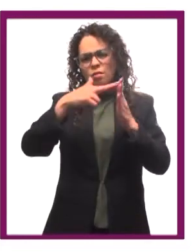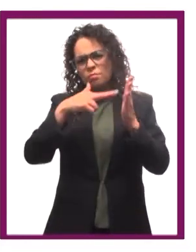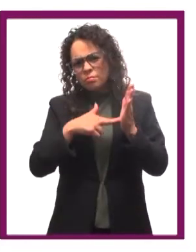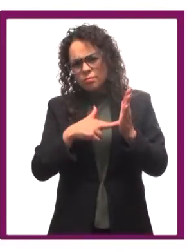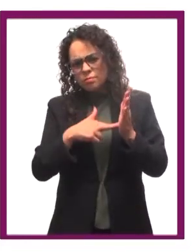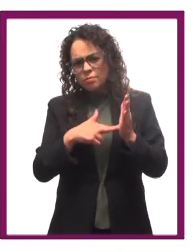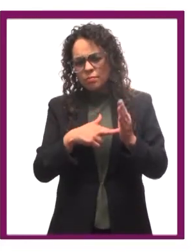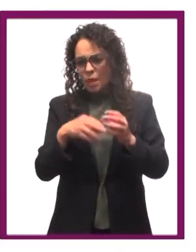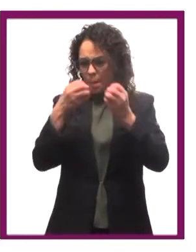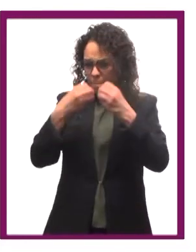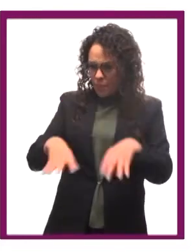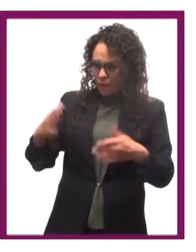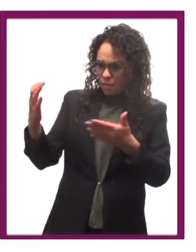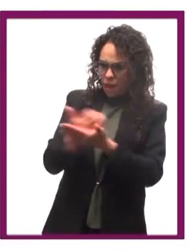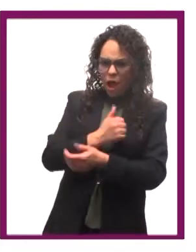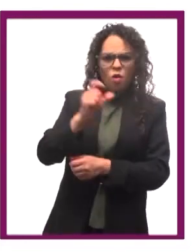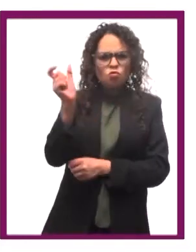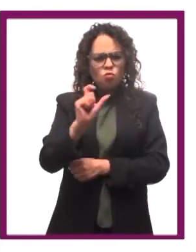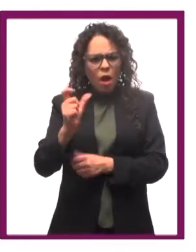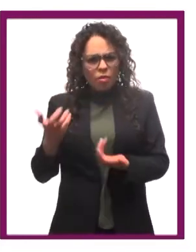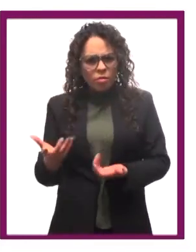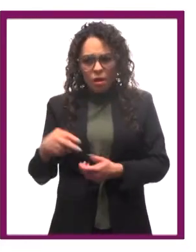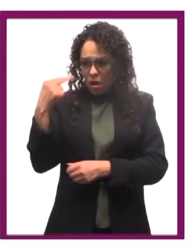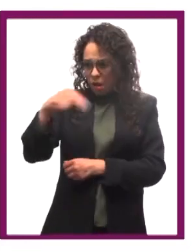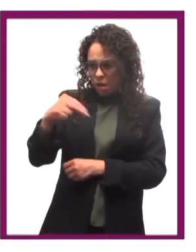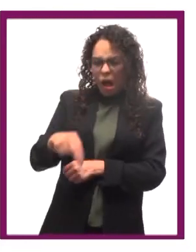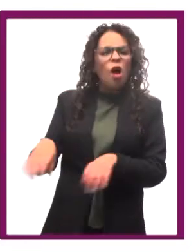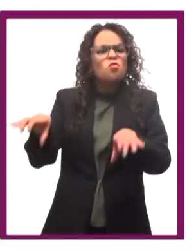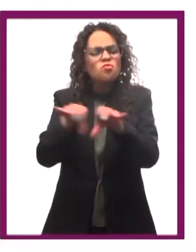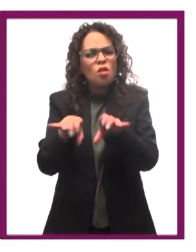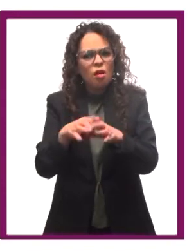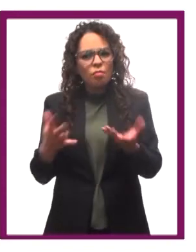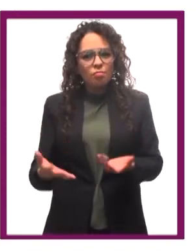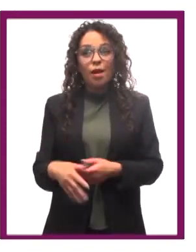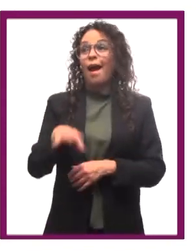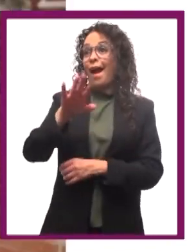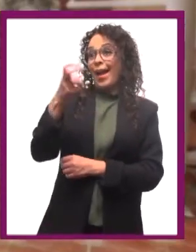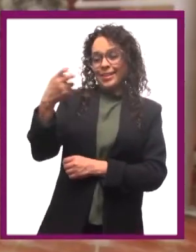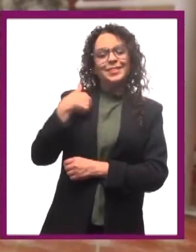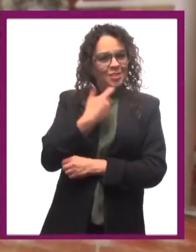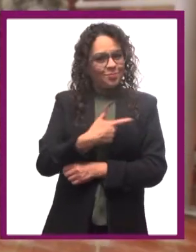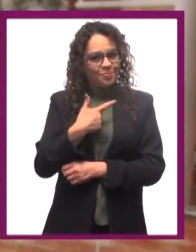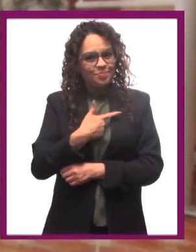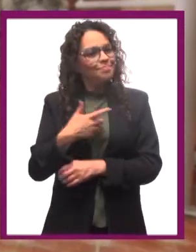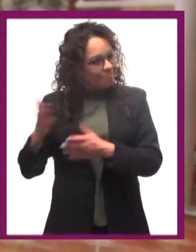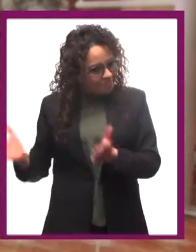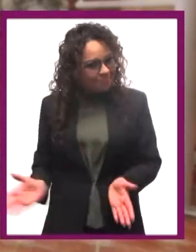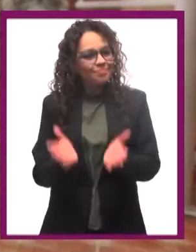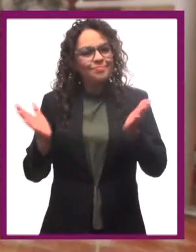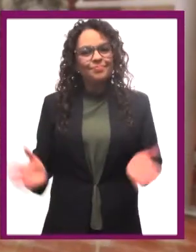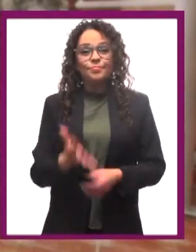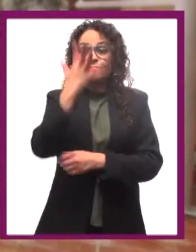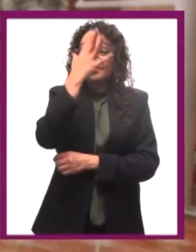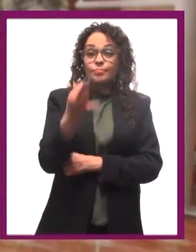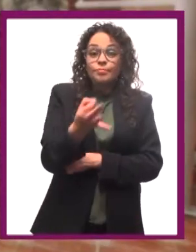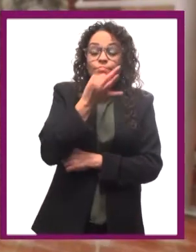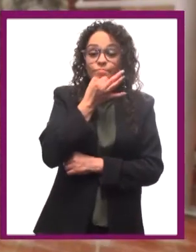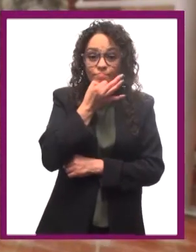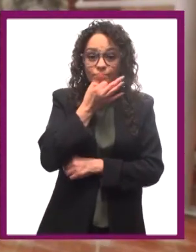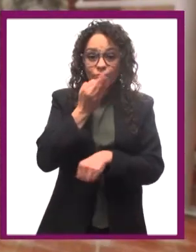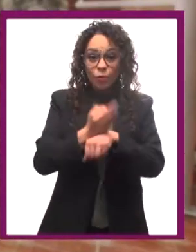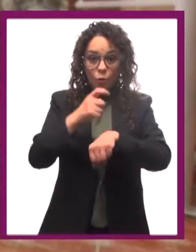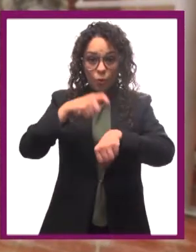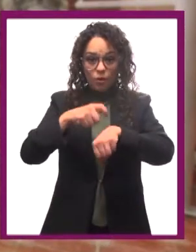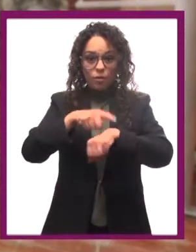reglas? ¿Cuándo ganas y cuándo pierdes? ¿Cómo se va a llamar? Uy, eso me gusta. Pues a darle. Durante los siguientes